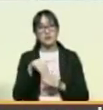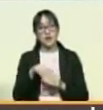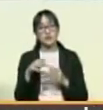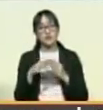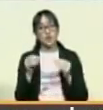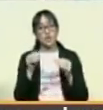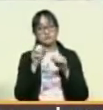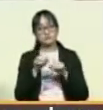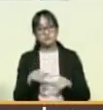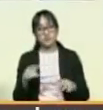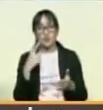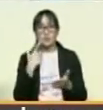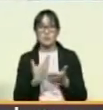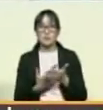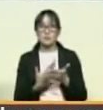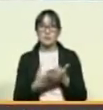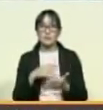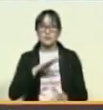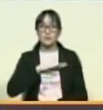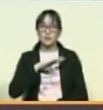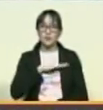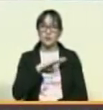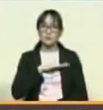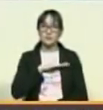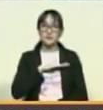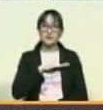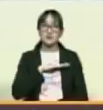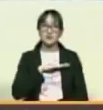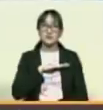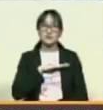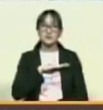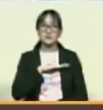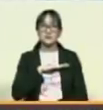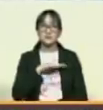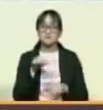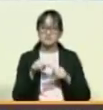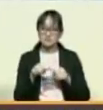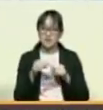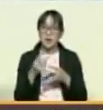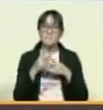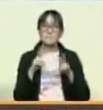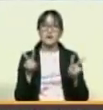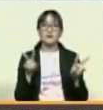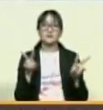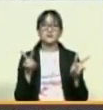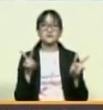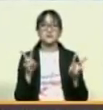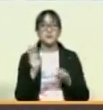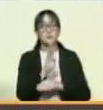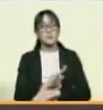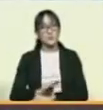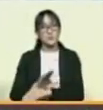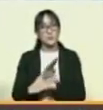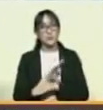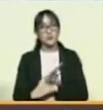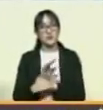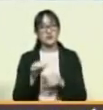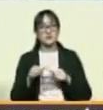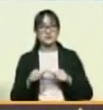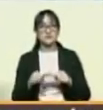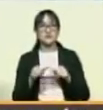llevaremos nuestra propia propuesta de mantener la paz de la República y de proteger y